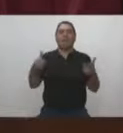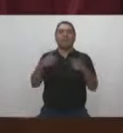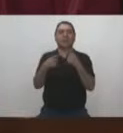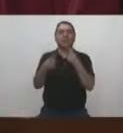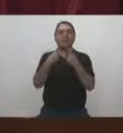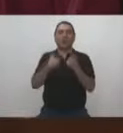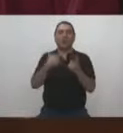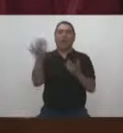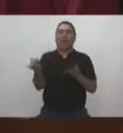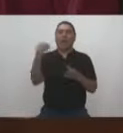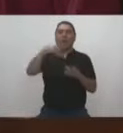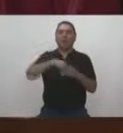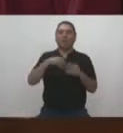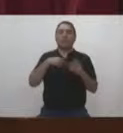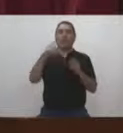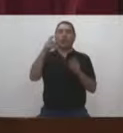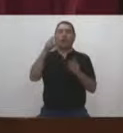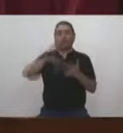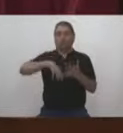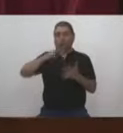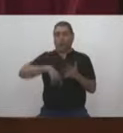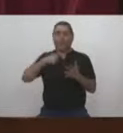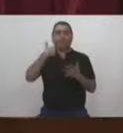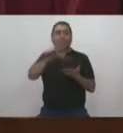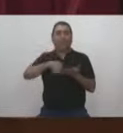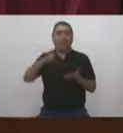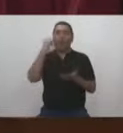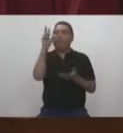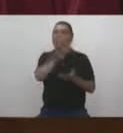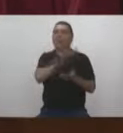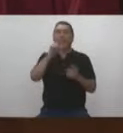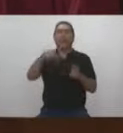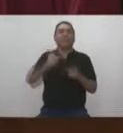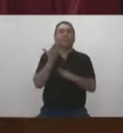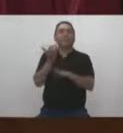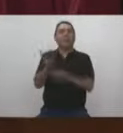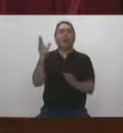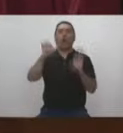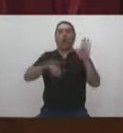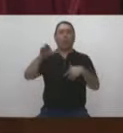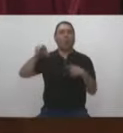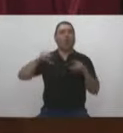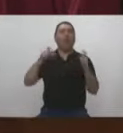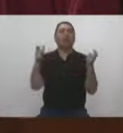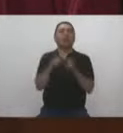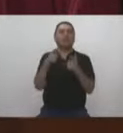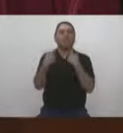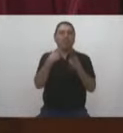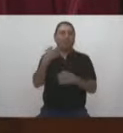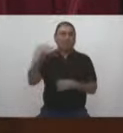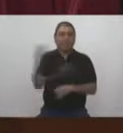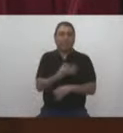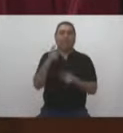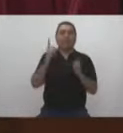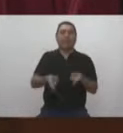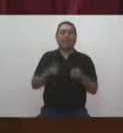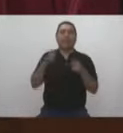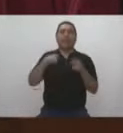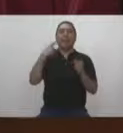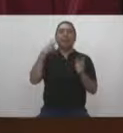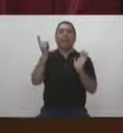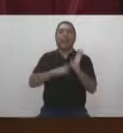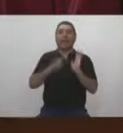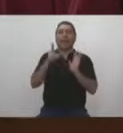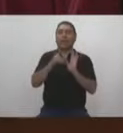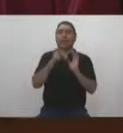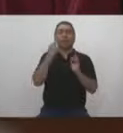y horas enteras para que nosotros tengamos la posibilidad de interactuar, de debatir, pero tener que tener la infraestructura, la logística. Sí,